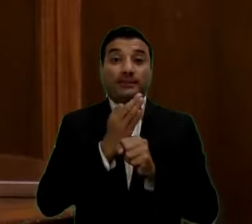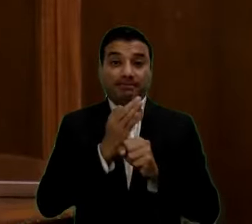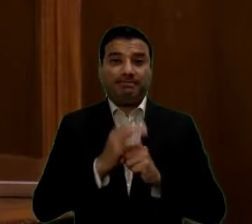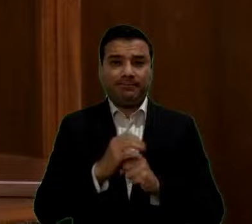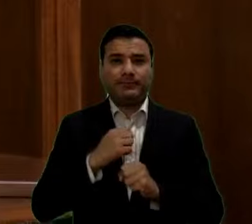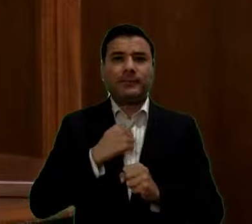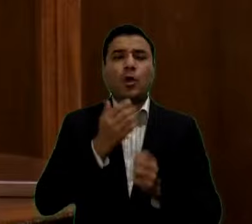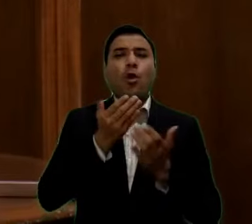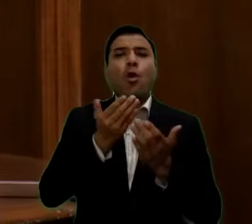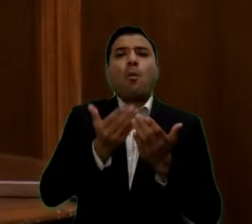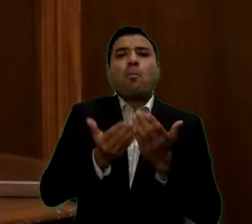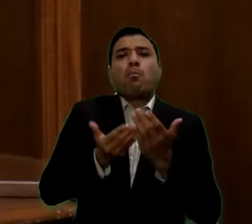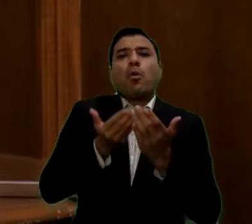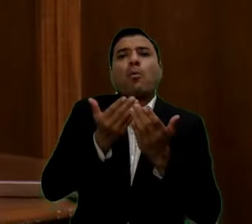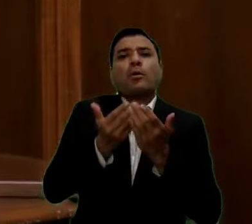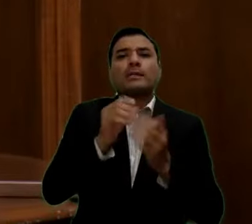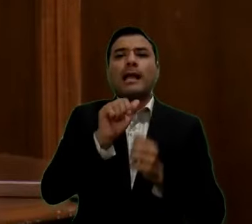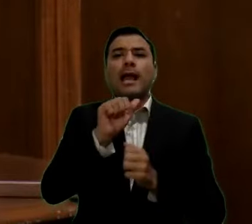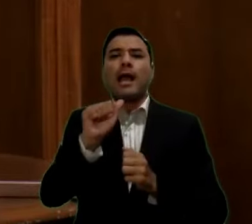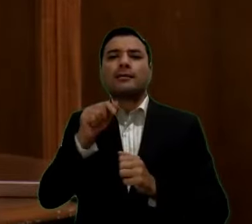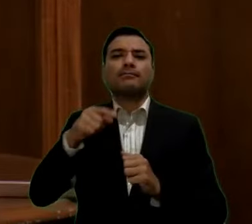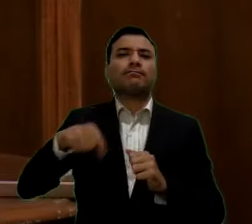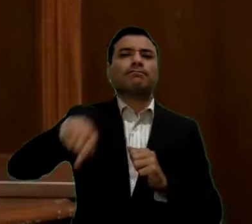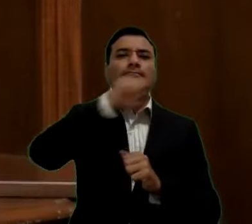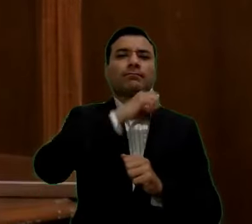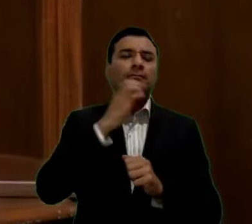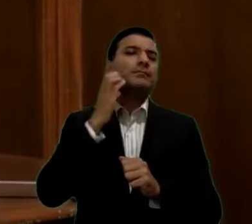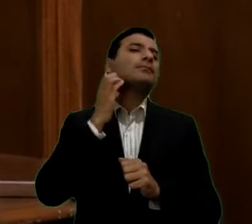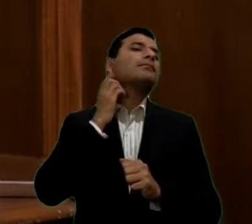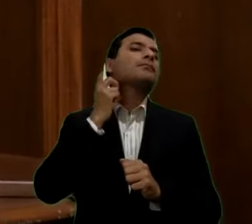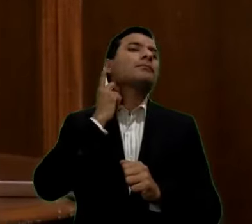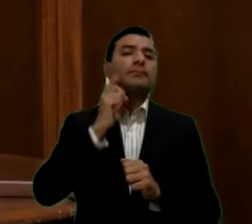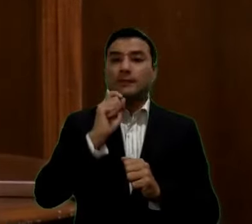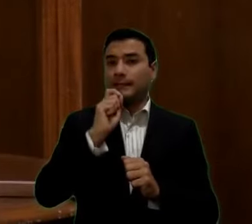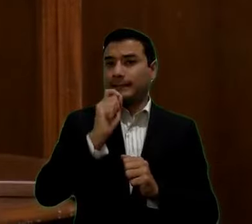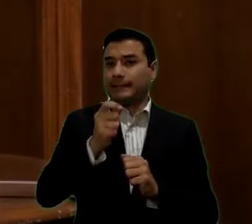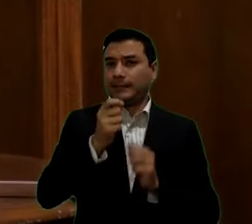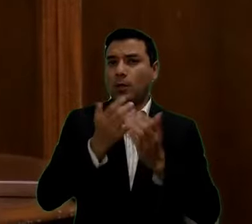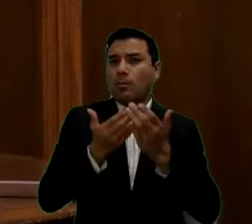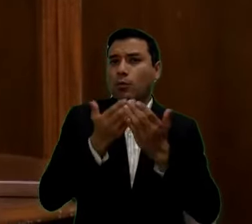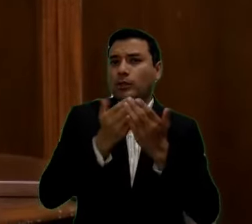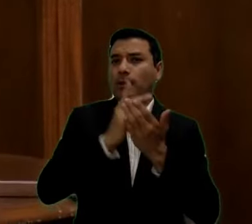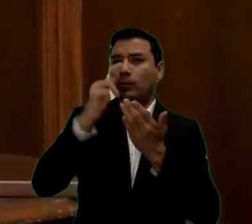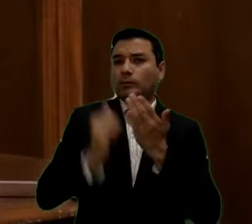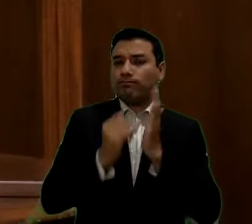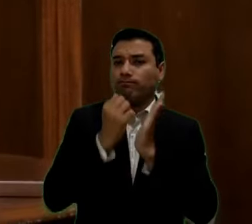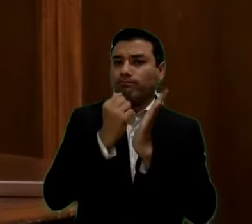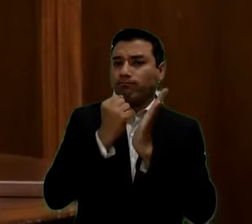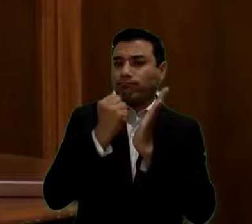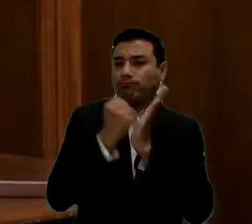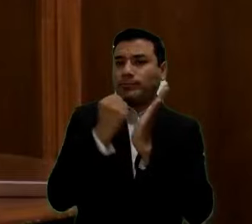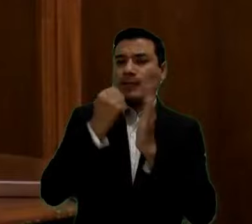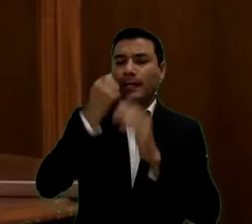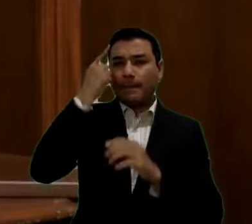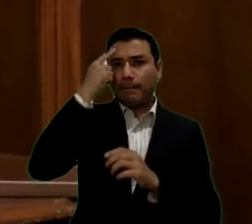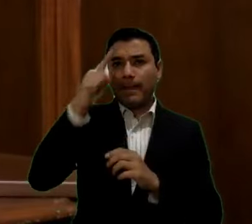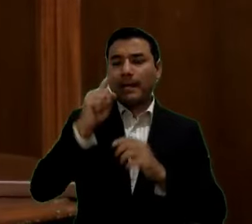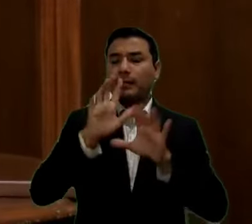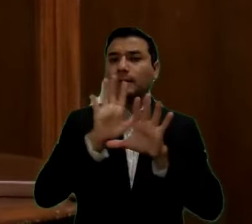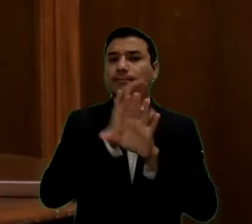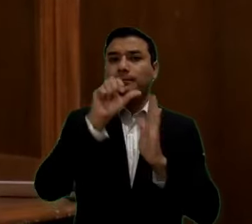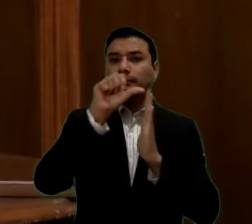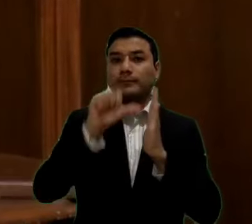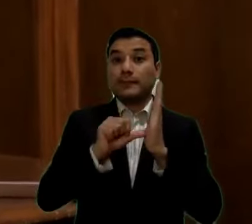la elevada consideración de esta Asamblea la presente iniciativa con proyecto de decreto por el que se reforma el artículo